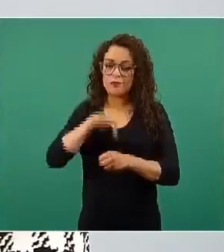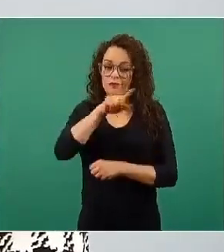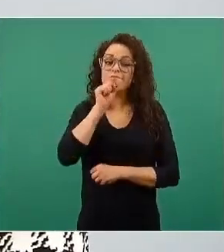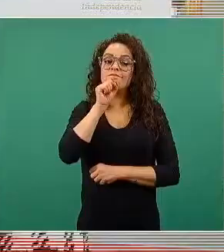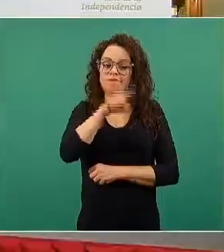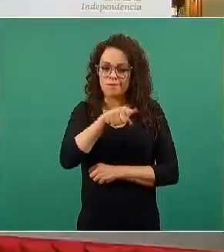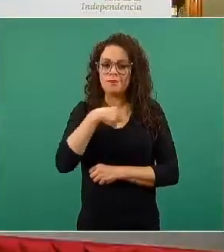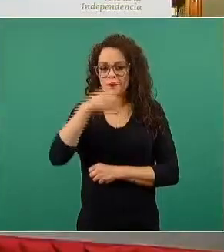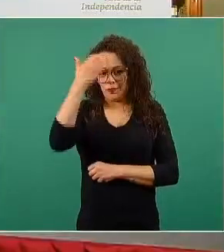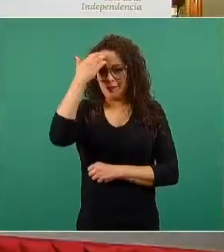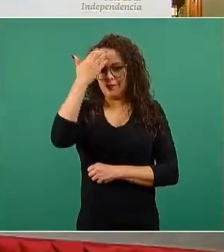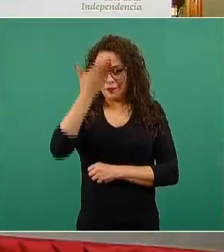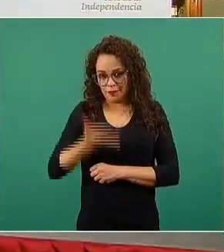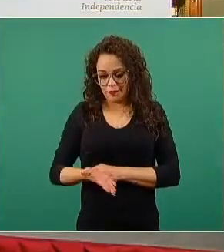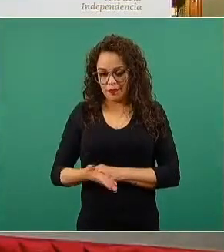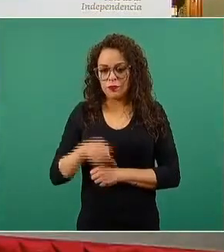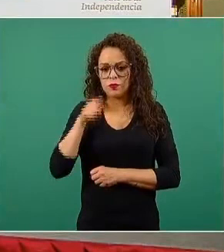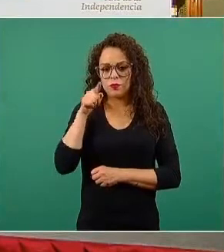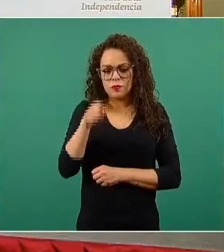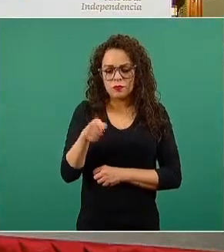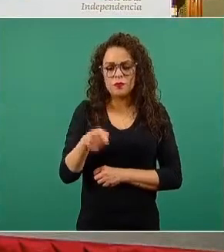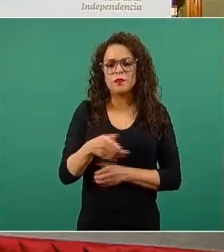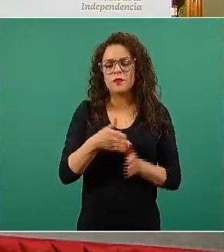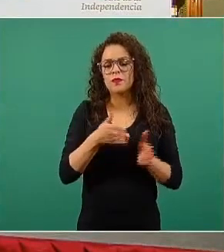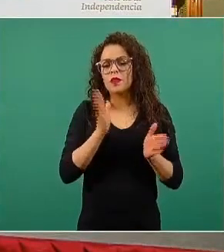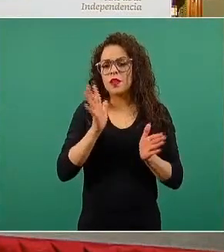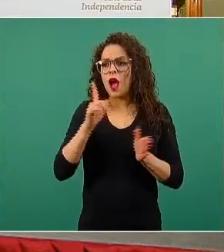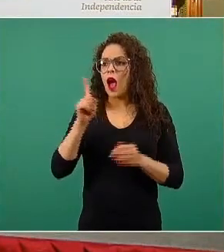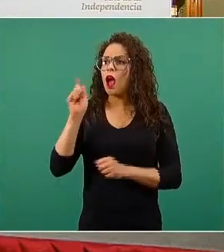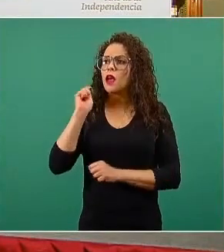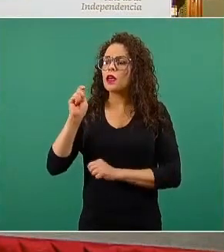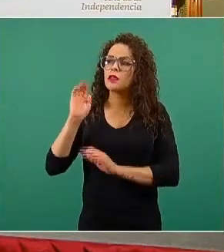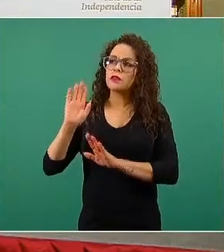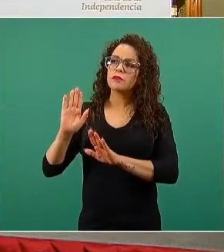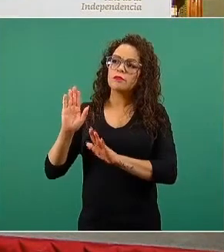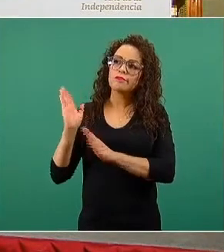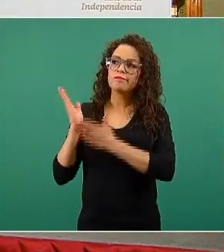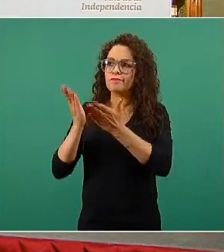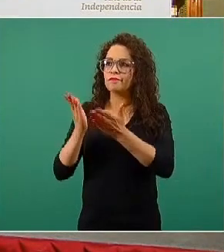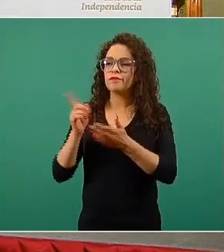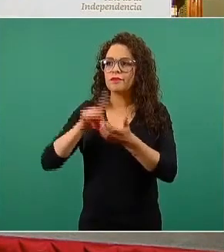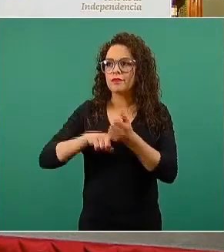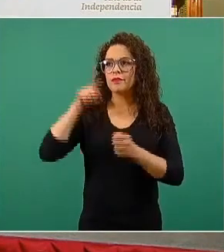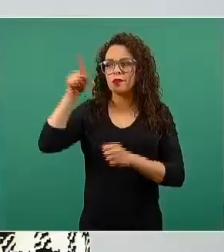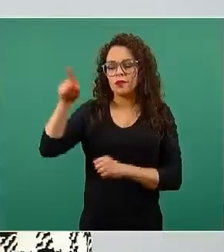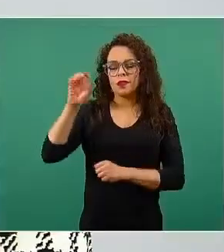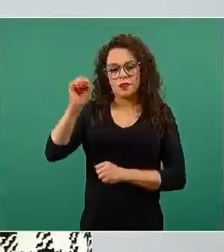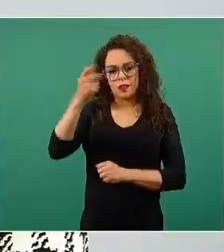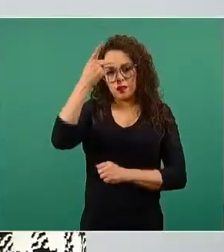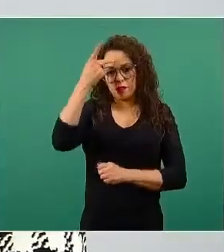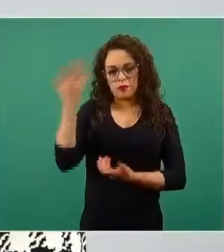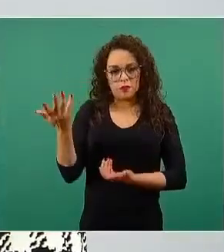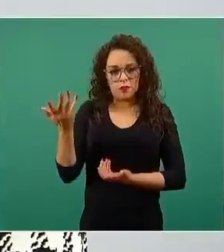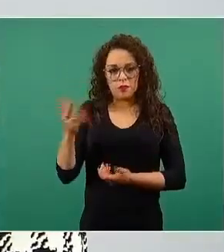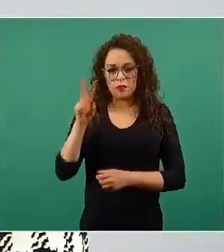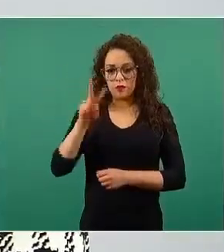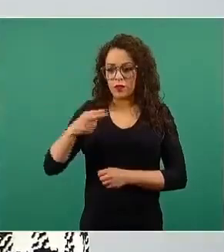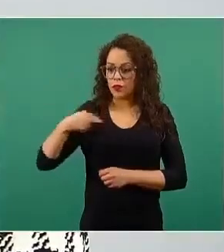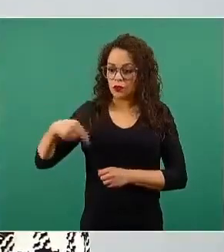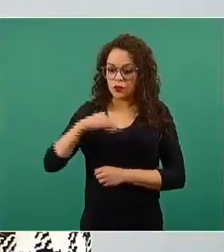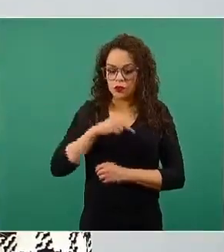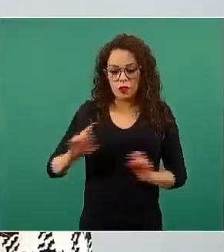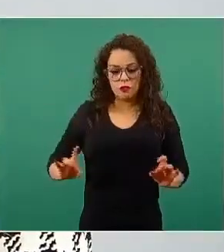nivel personal en este tránsito también de su llegada a la entidad federativa, el enfrentarse, como muchos nos enfrentamos